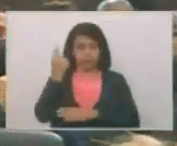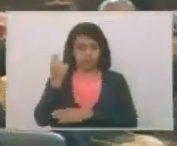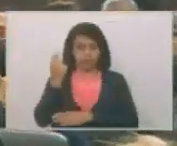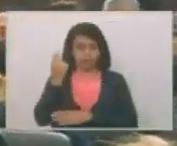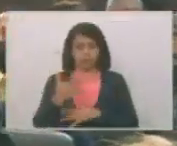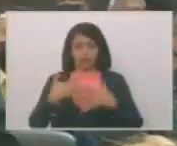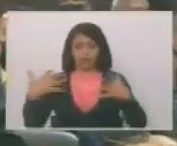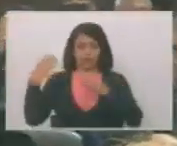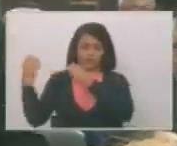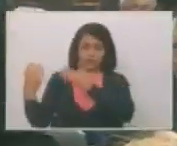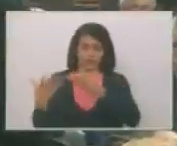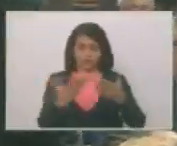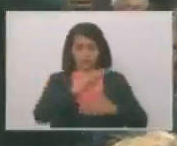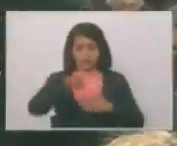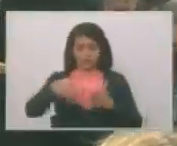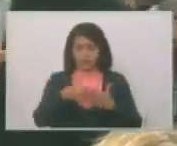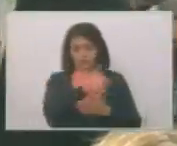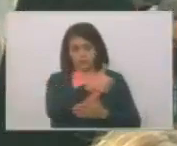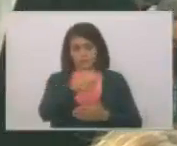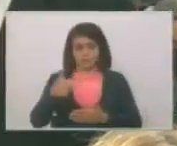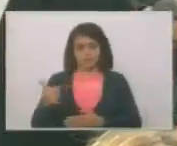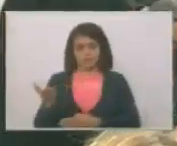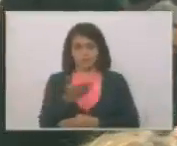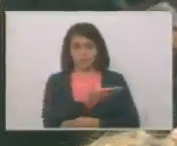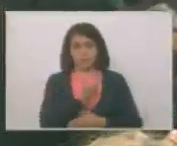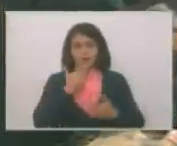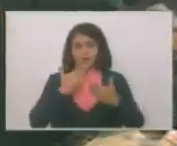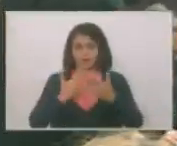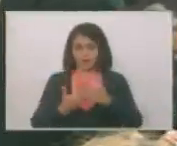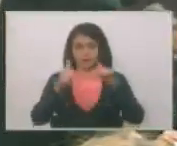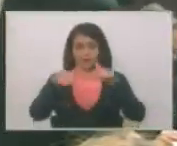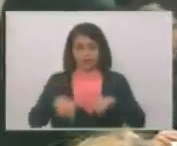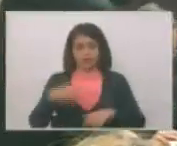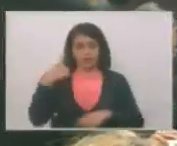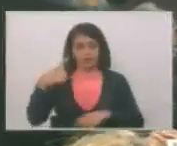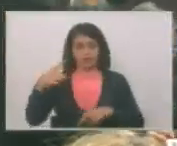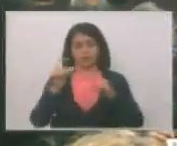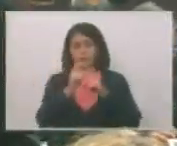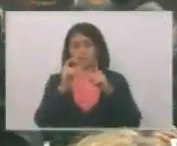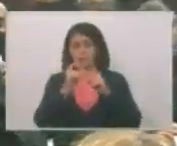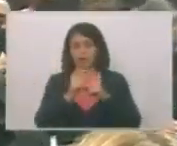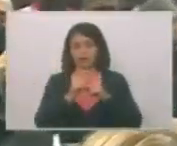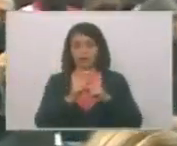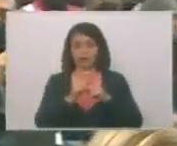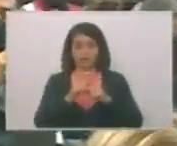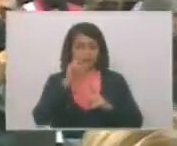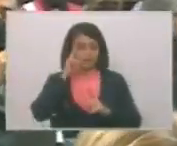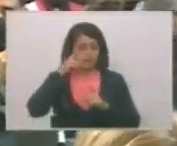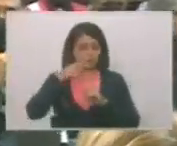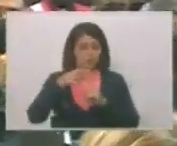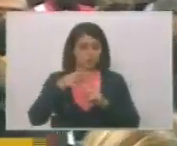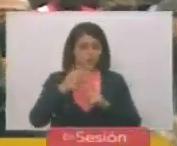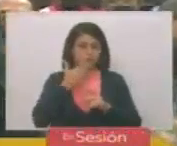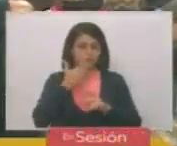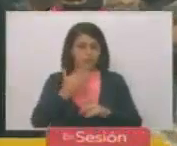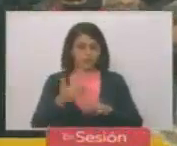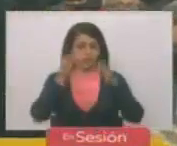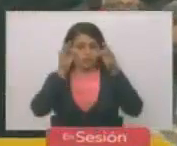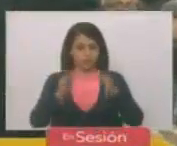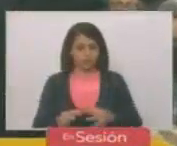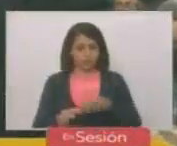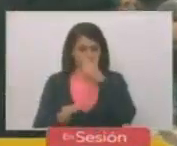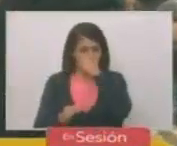grandes bendiciones para cada uno de ustedes. Agradezco por este derecho de palabra con el propósito de solicitar